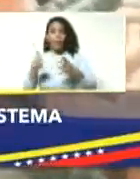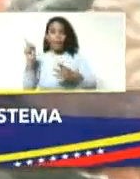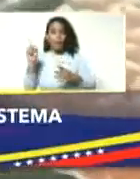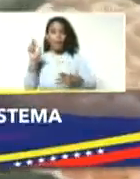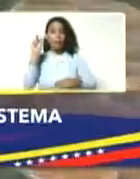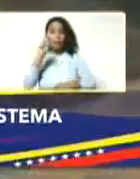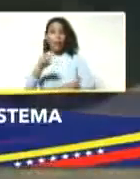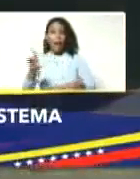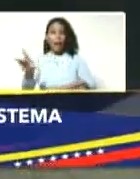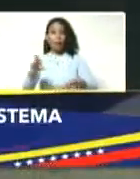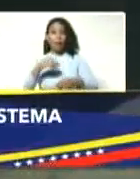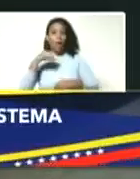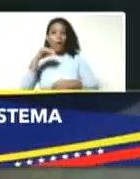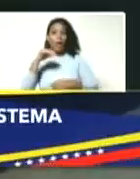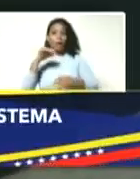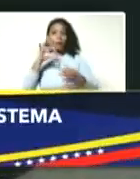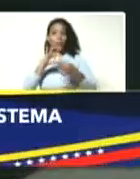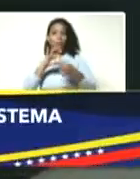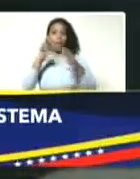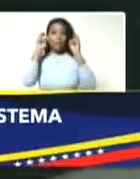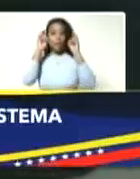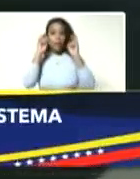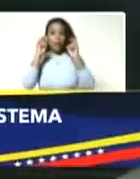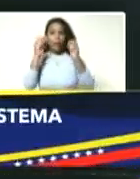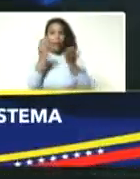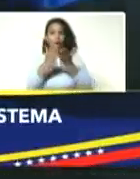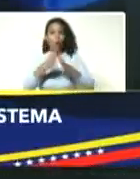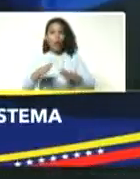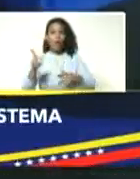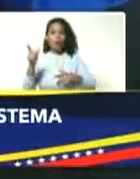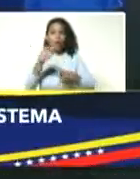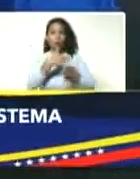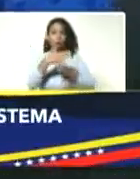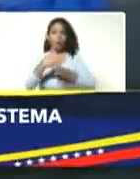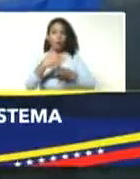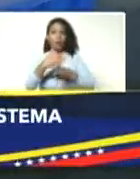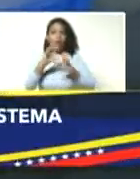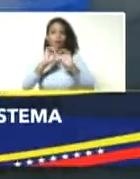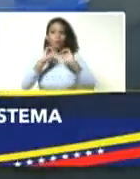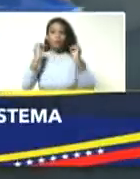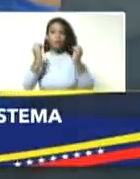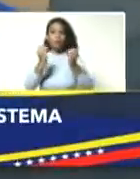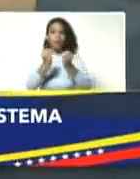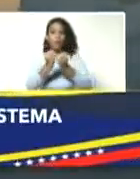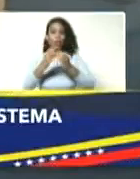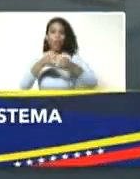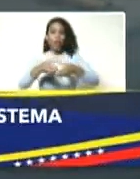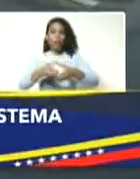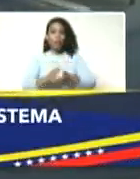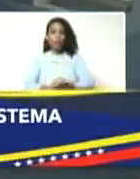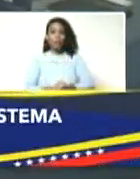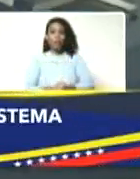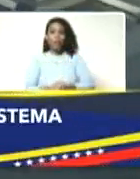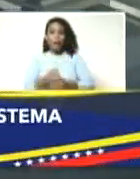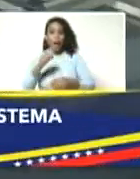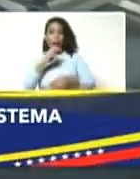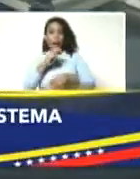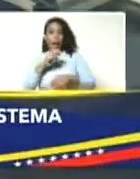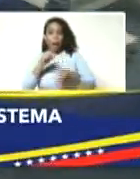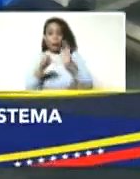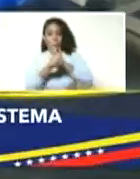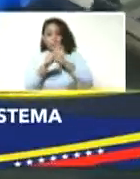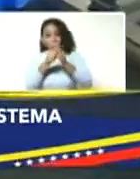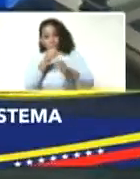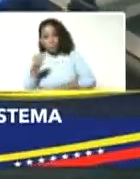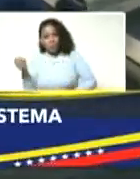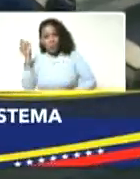al currículum, a los contenidos académicos que el profesor va a impartir en el aula de clase. Le voy a dejar el micrófono al profesor para que también tenga la oportunidad de compartir profesor, con usted.